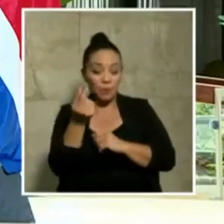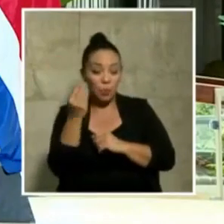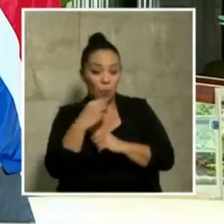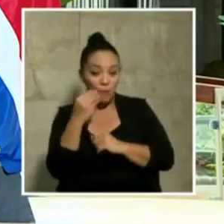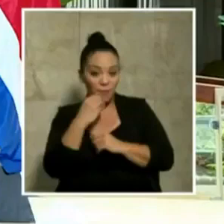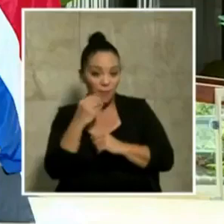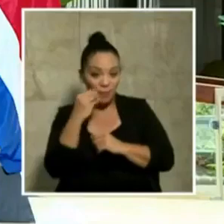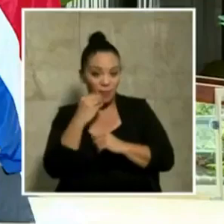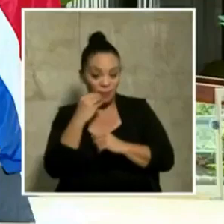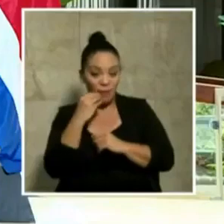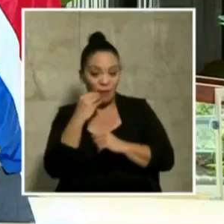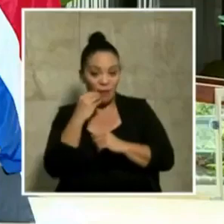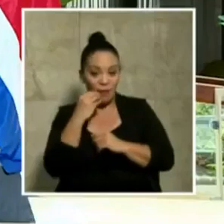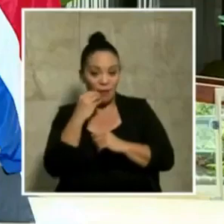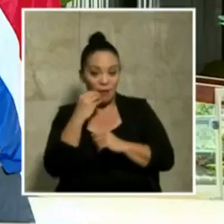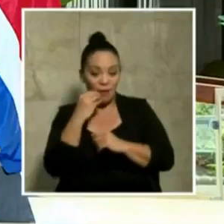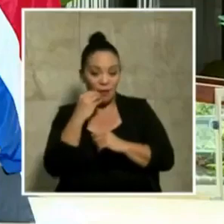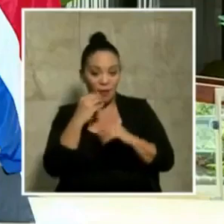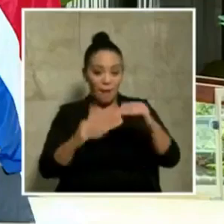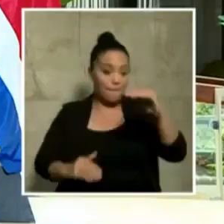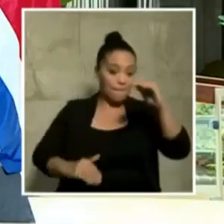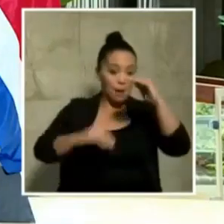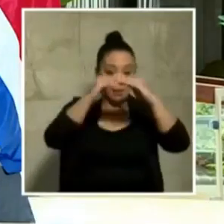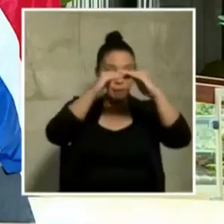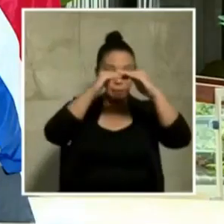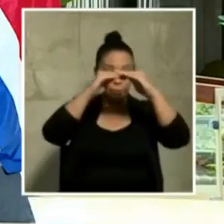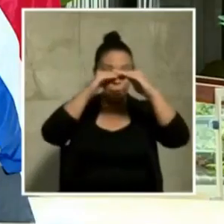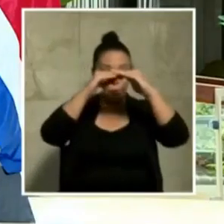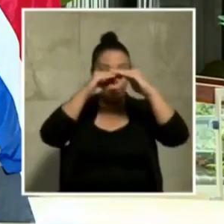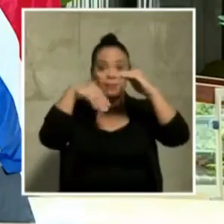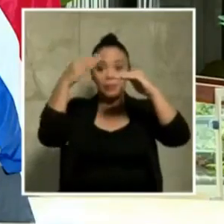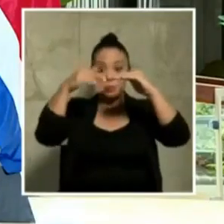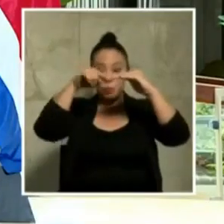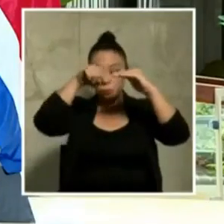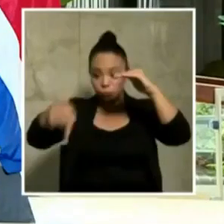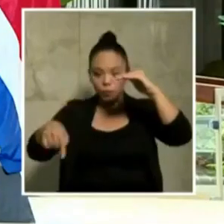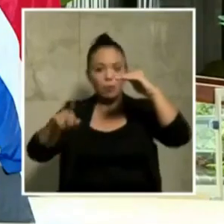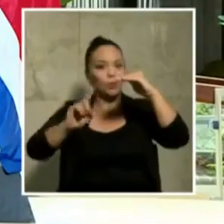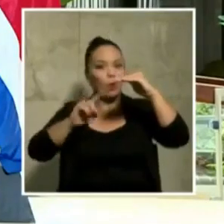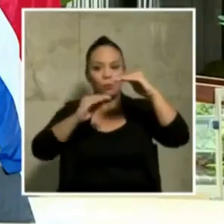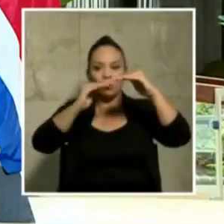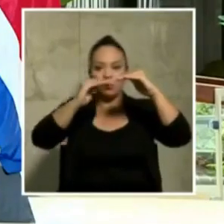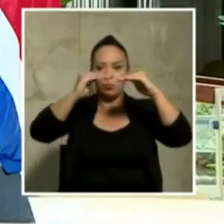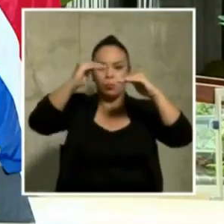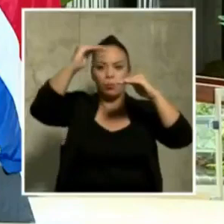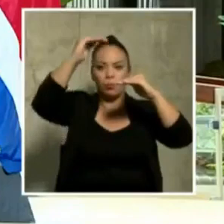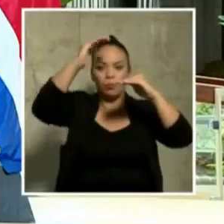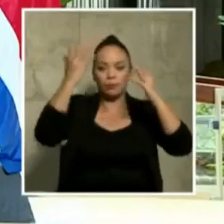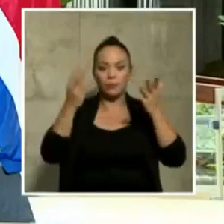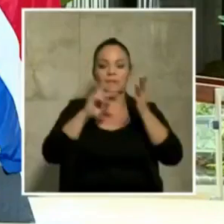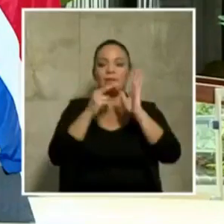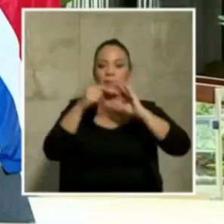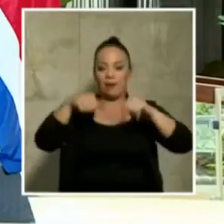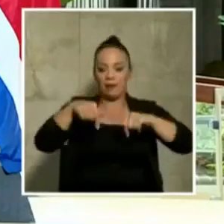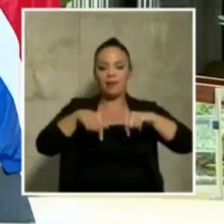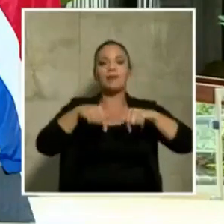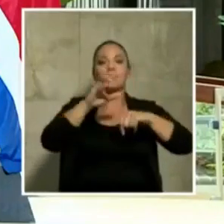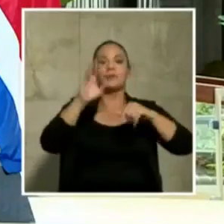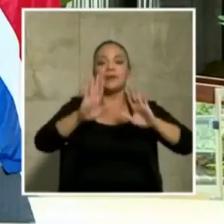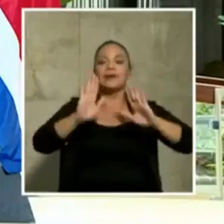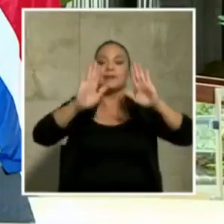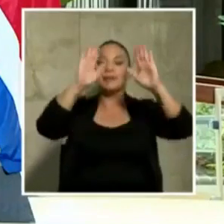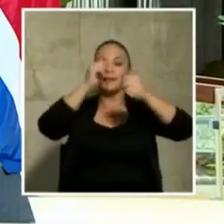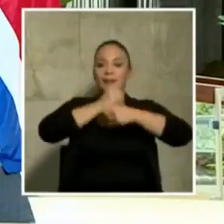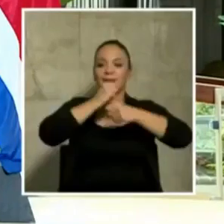llegado máximo y caer, seguirían subiendo. Entonces, es un excelente trabajo de